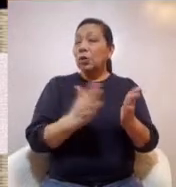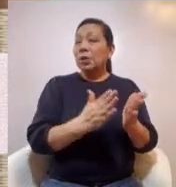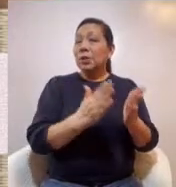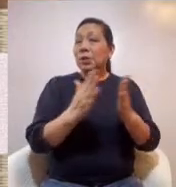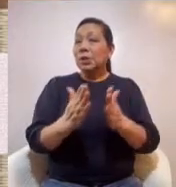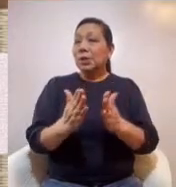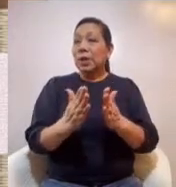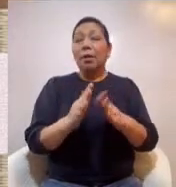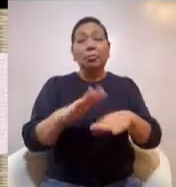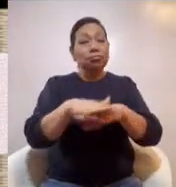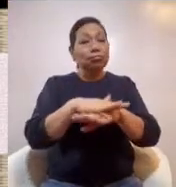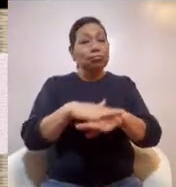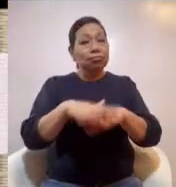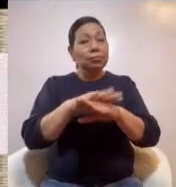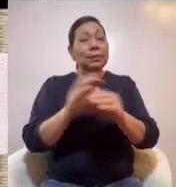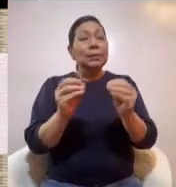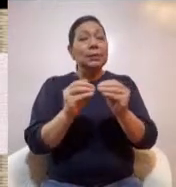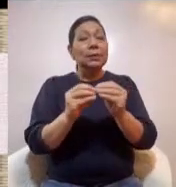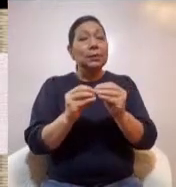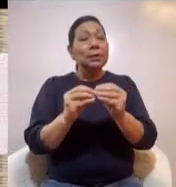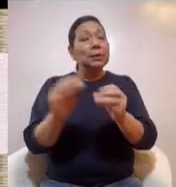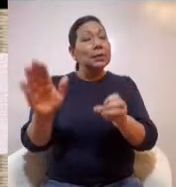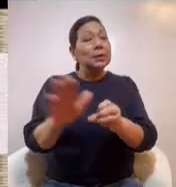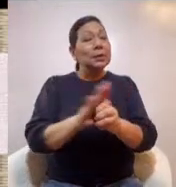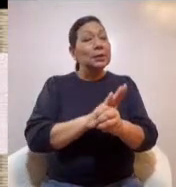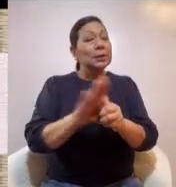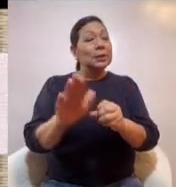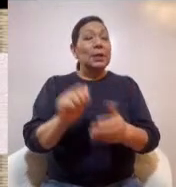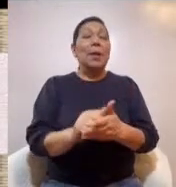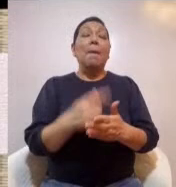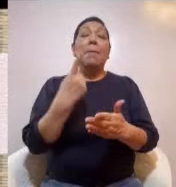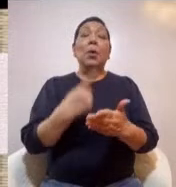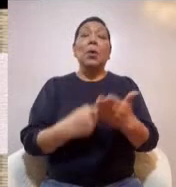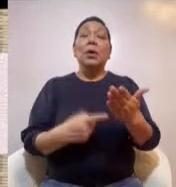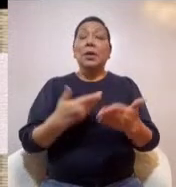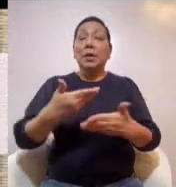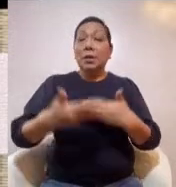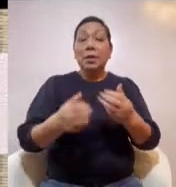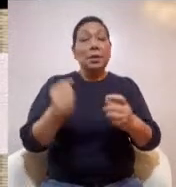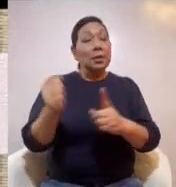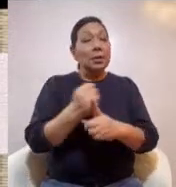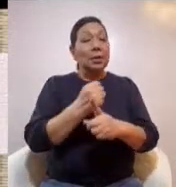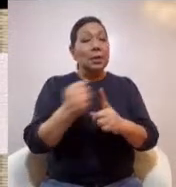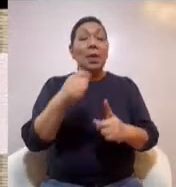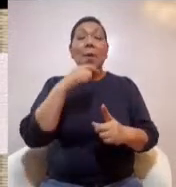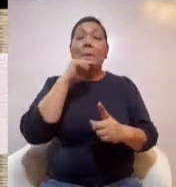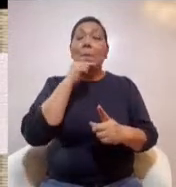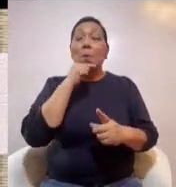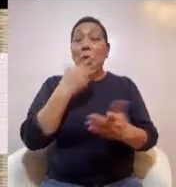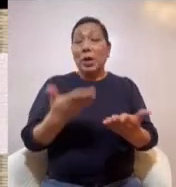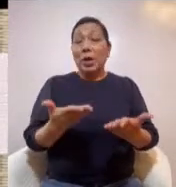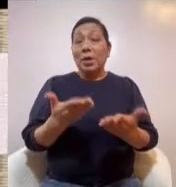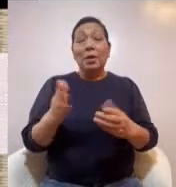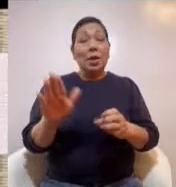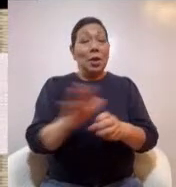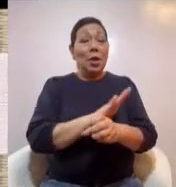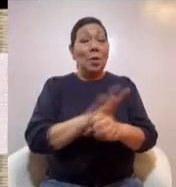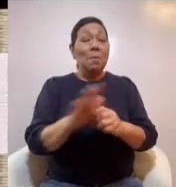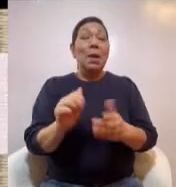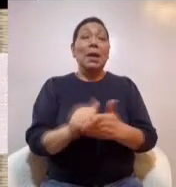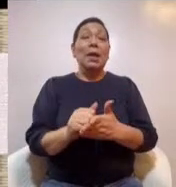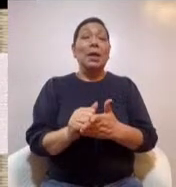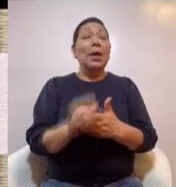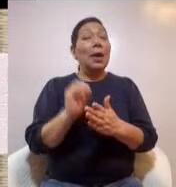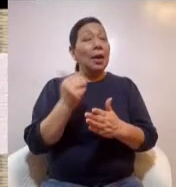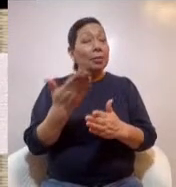cosas aisladamente, sino que trata de complejizar el fenómeno, porque el fenómeno de la violencia contra las mujeres es un fenómeno